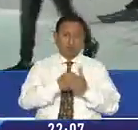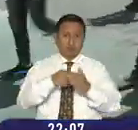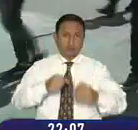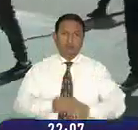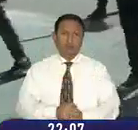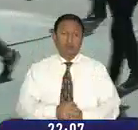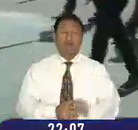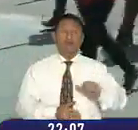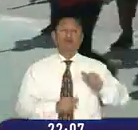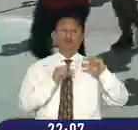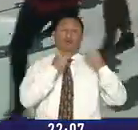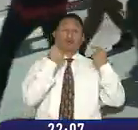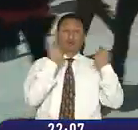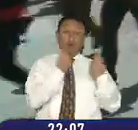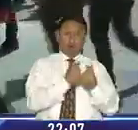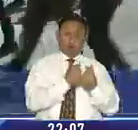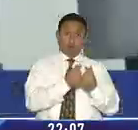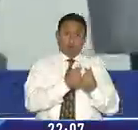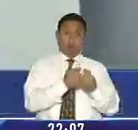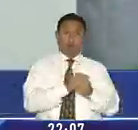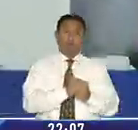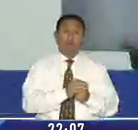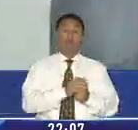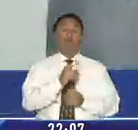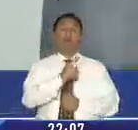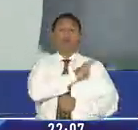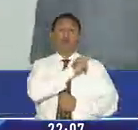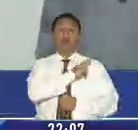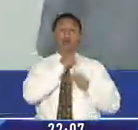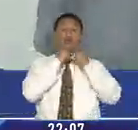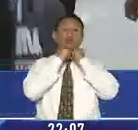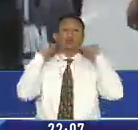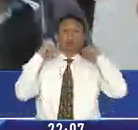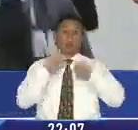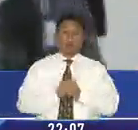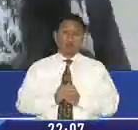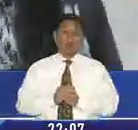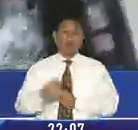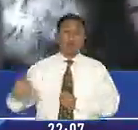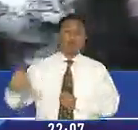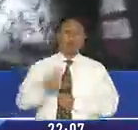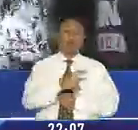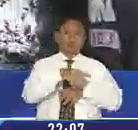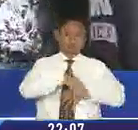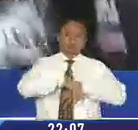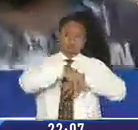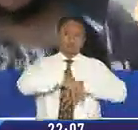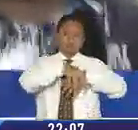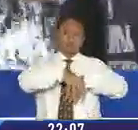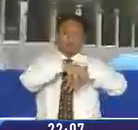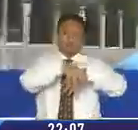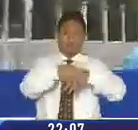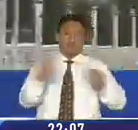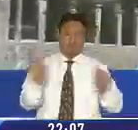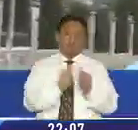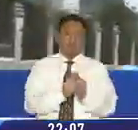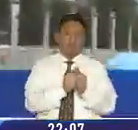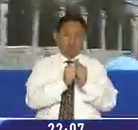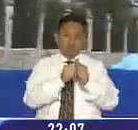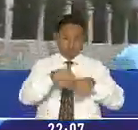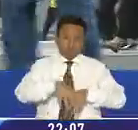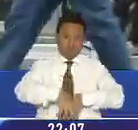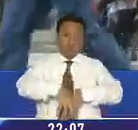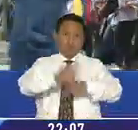Otro grupo de manifestantes provenientes de la Universidad Politécnica Salesiana, centro de acogida, se les unió y continuaron su